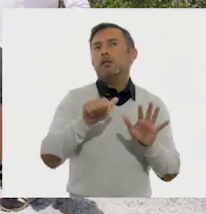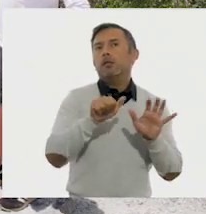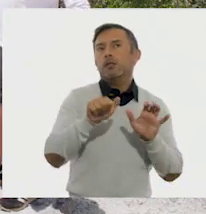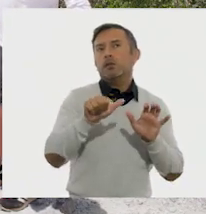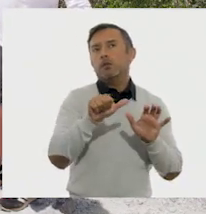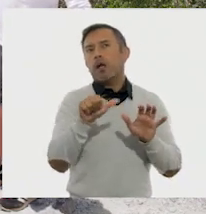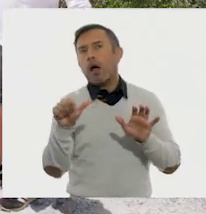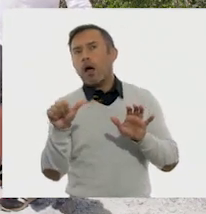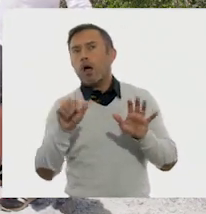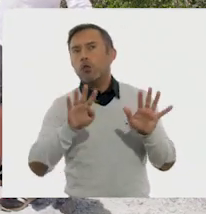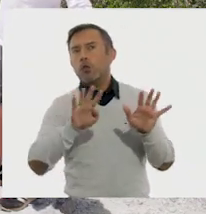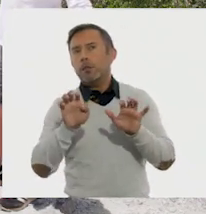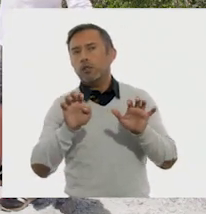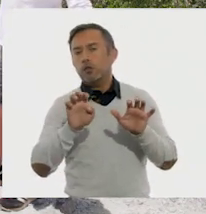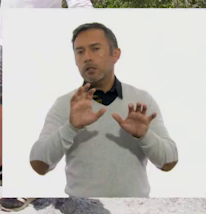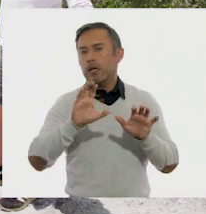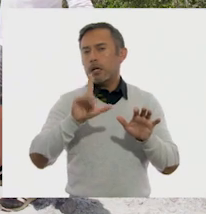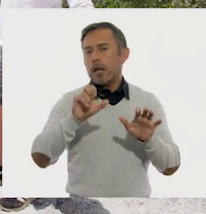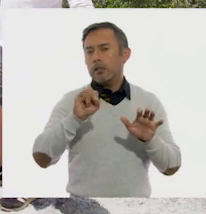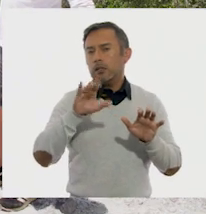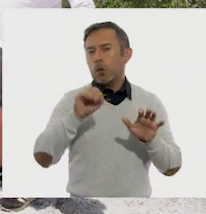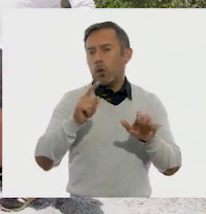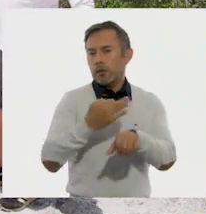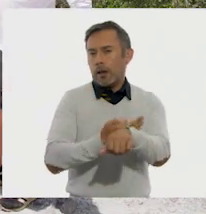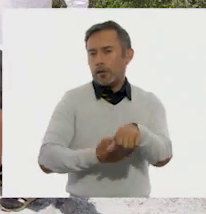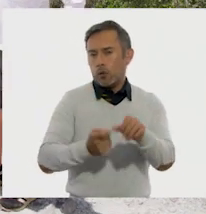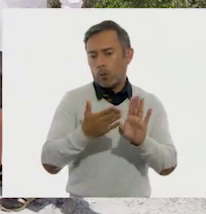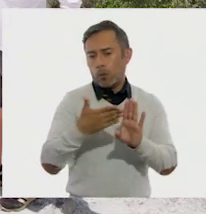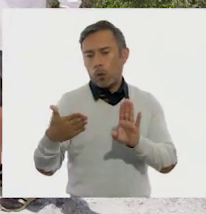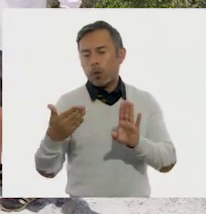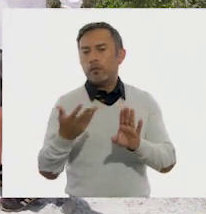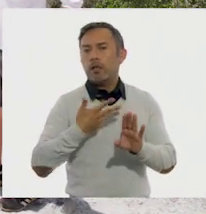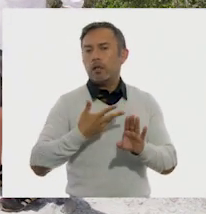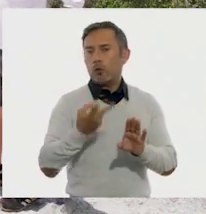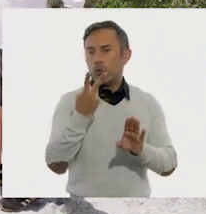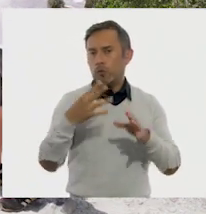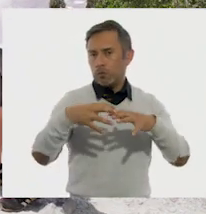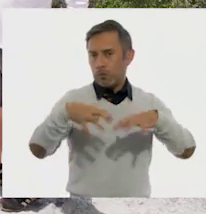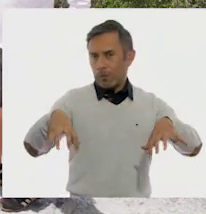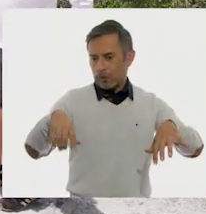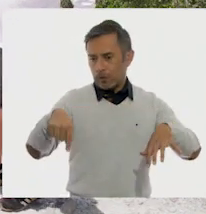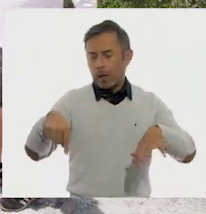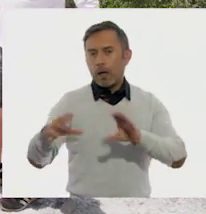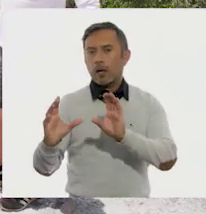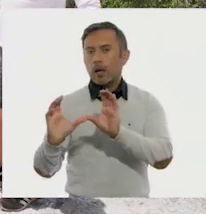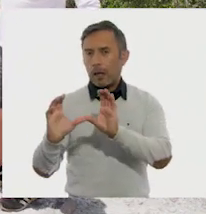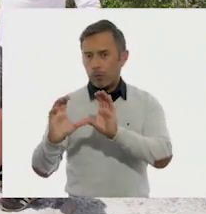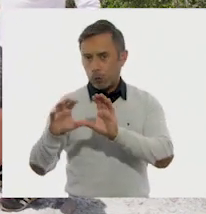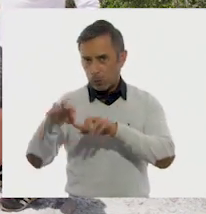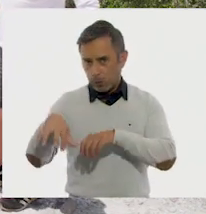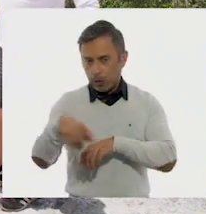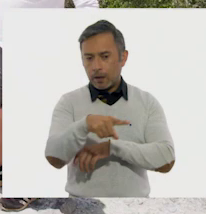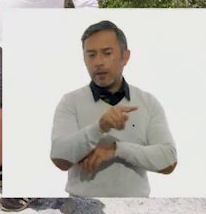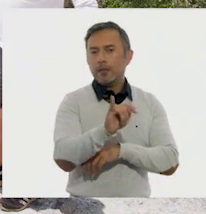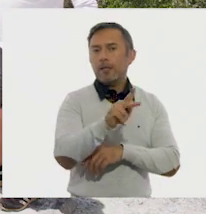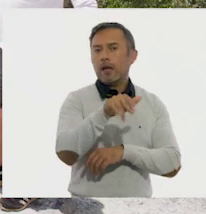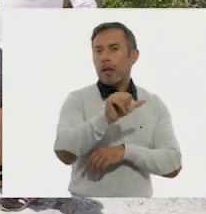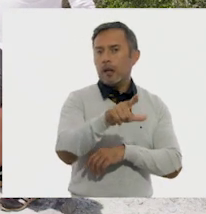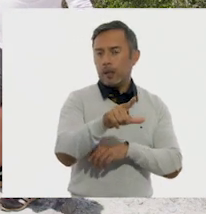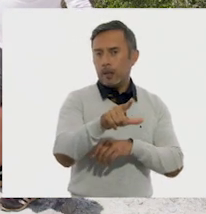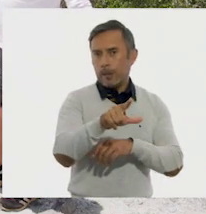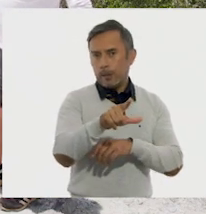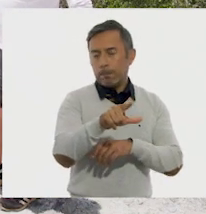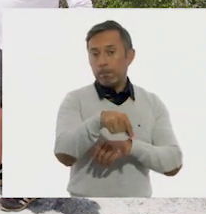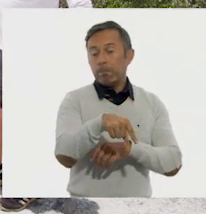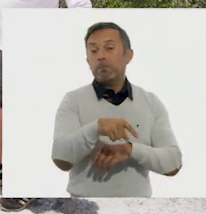clásico tardío, fueron 2 bloques que se formaron, uno conformado por Calakmul y el otro por Tikal. Los distintos reinos